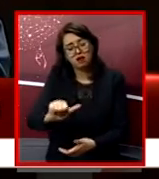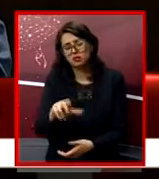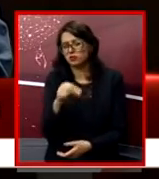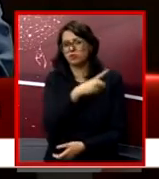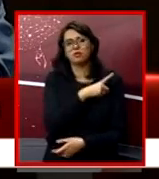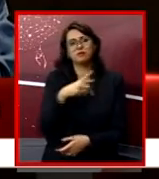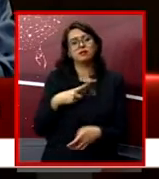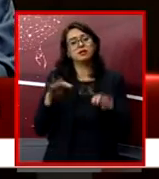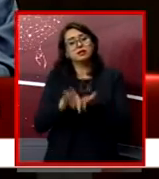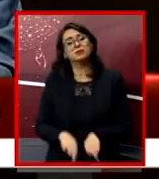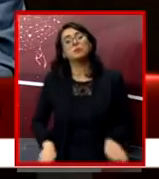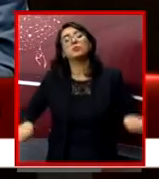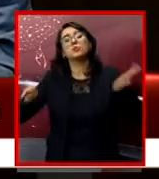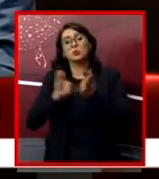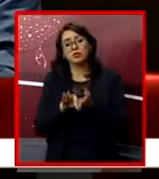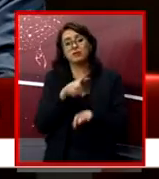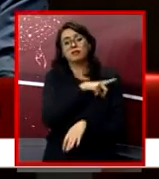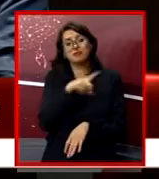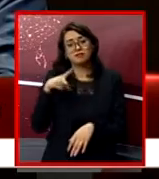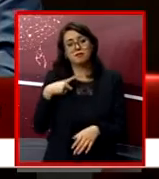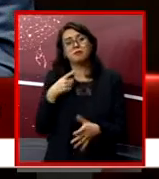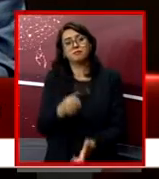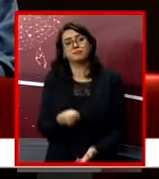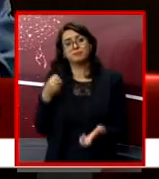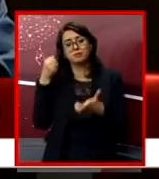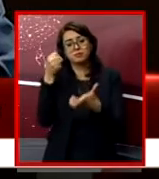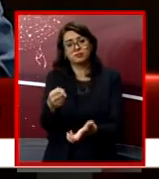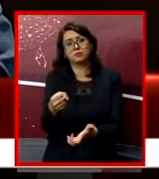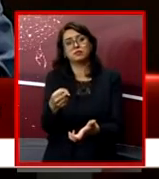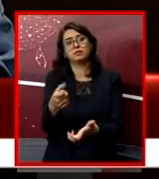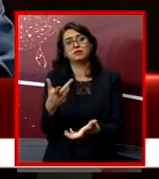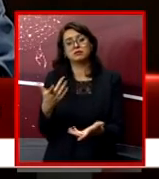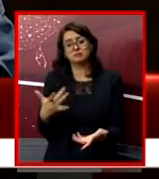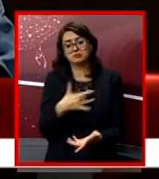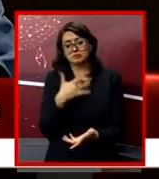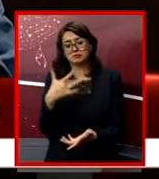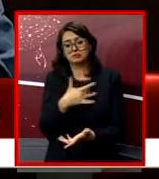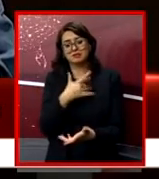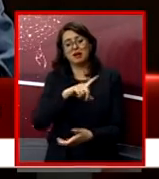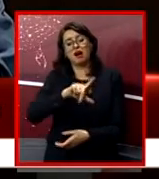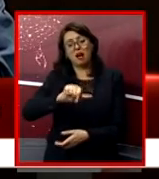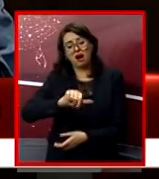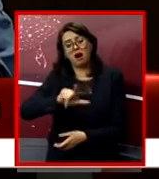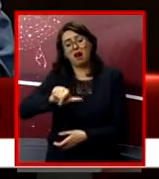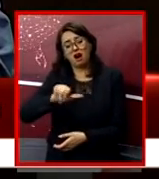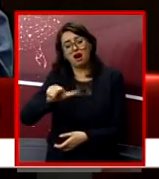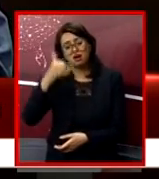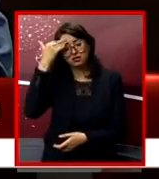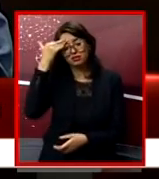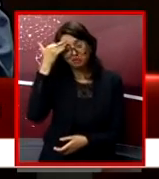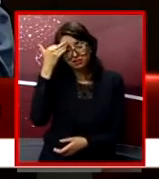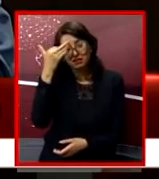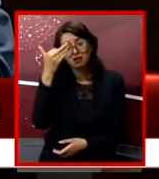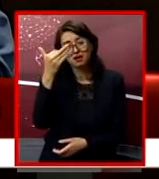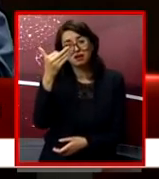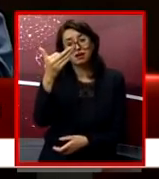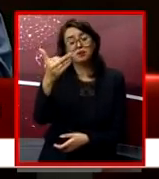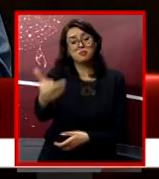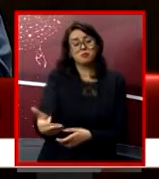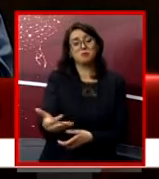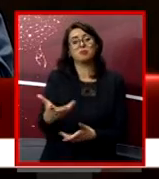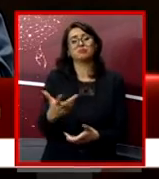Es indispensable que el acceso a los recursos no se convierta en un largo procedimiento que lo convierta en